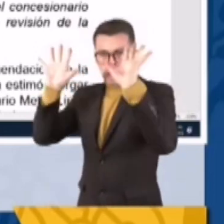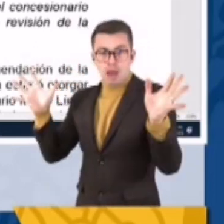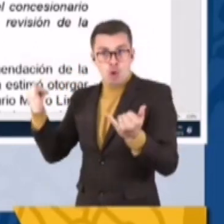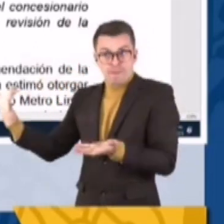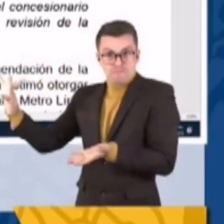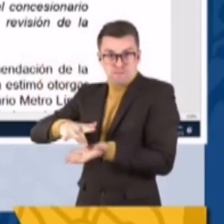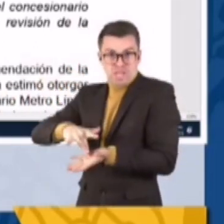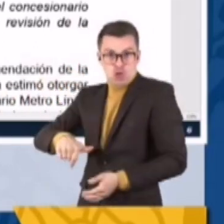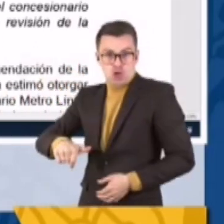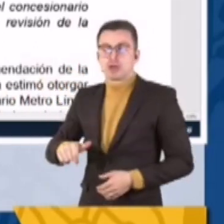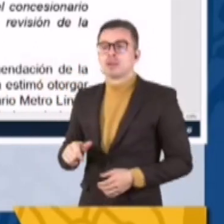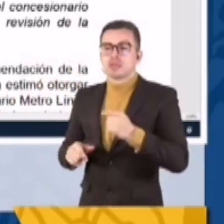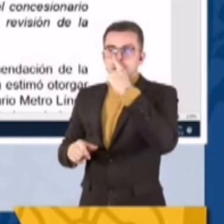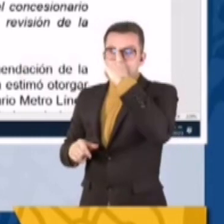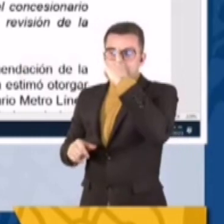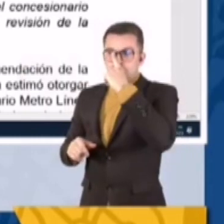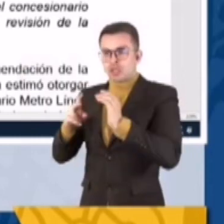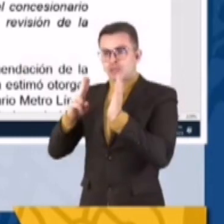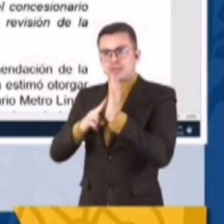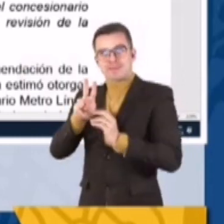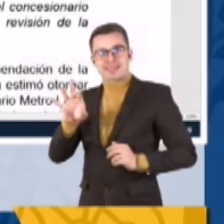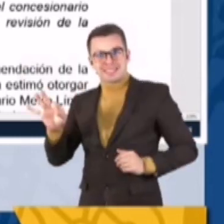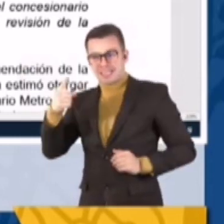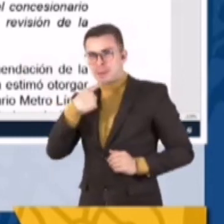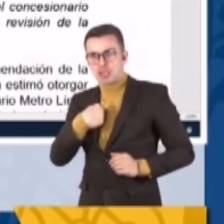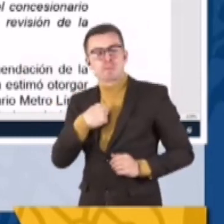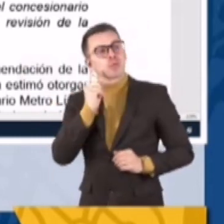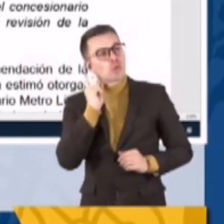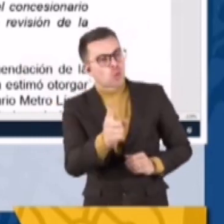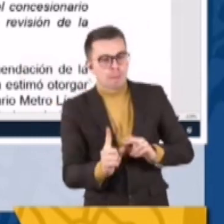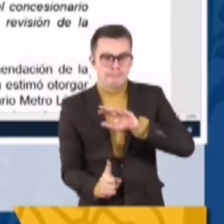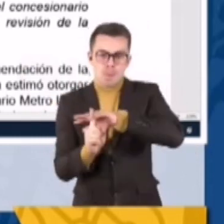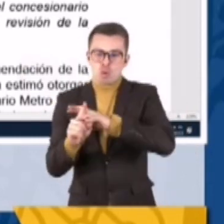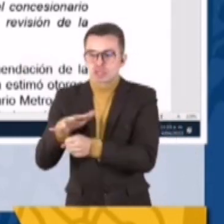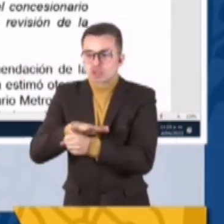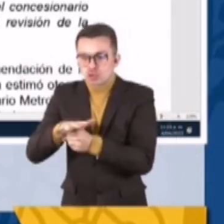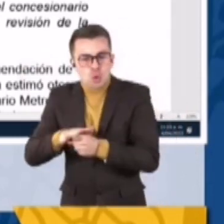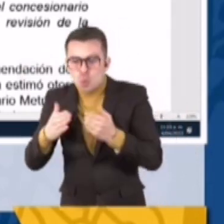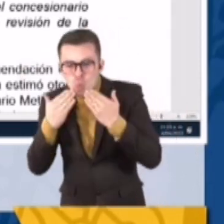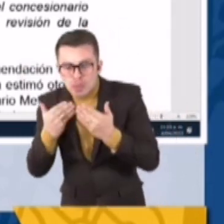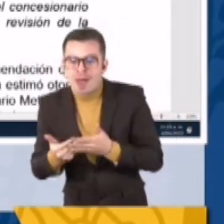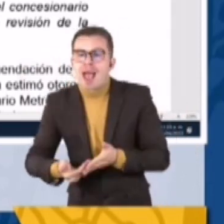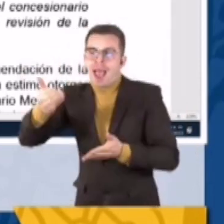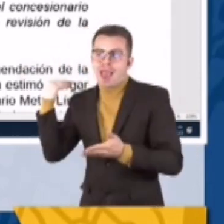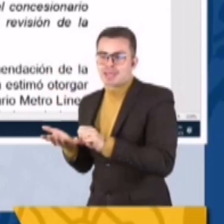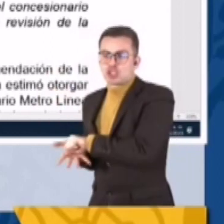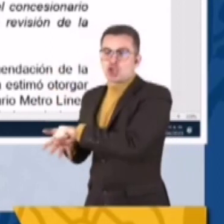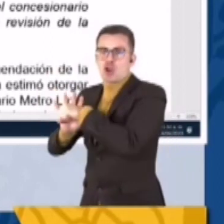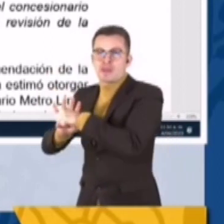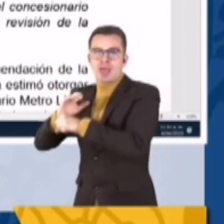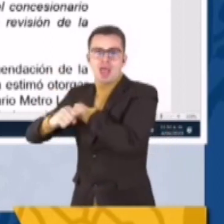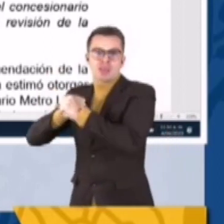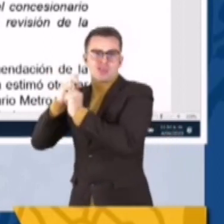ahora en el 2023 y nos dijo que era por algunas circunstancias ocurridas en la época de COVID en el